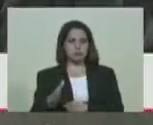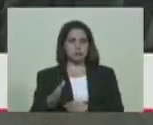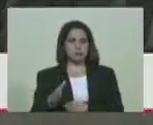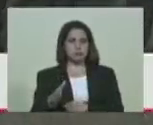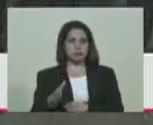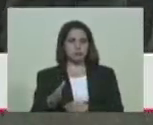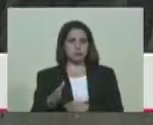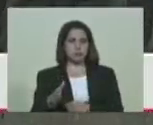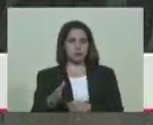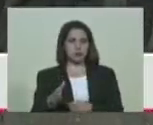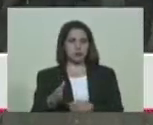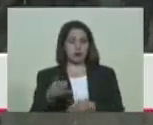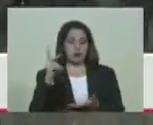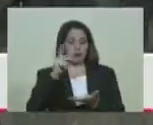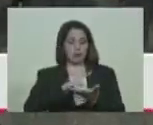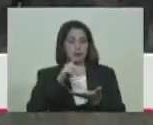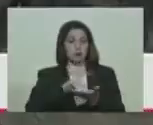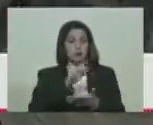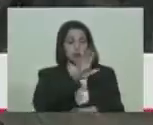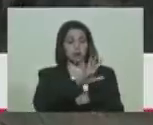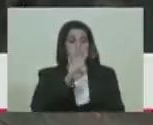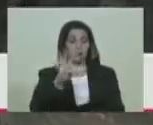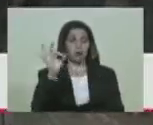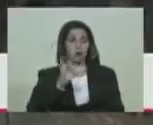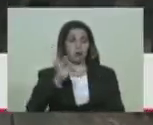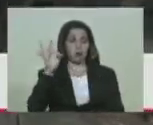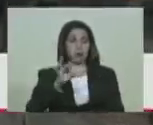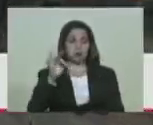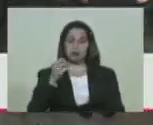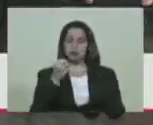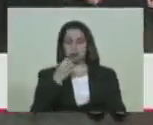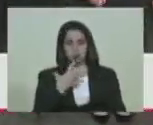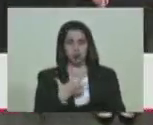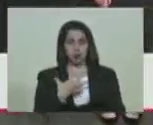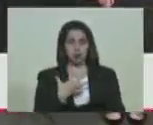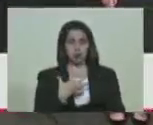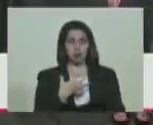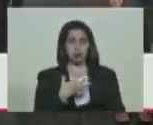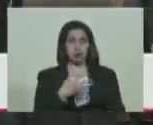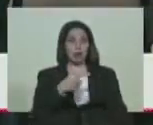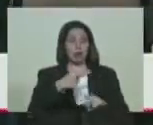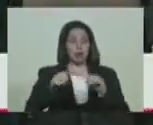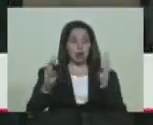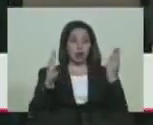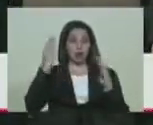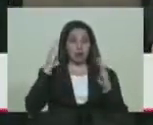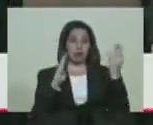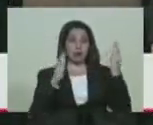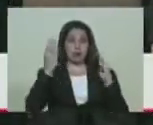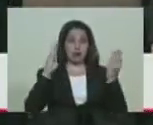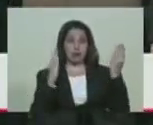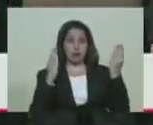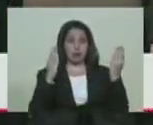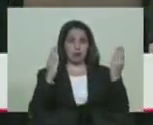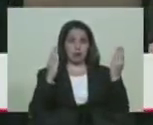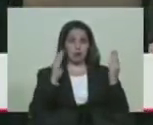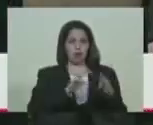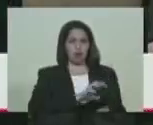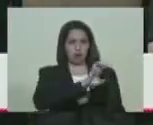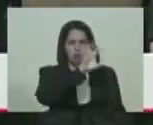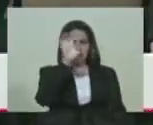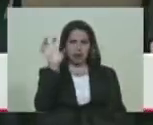y participó el 54%, lo cual es bueno. Si lo comparamos con países del